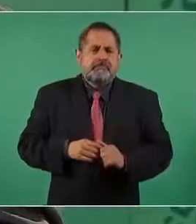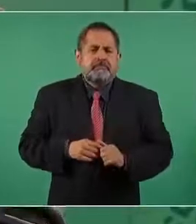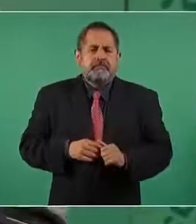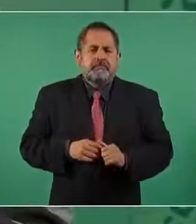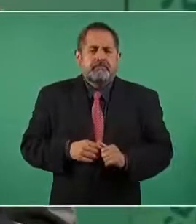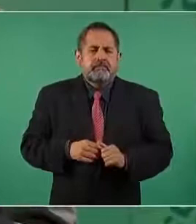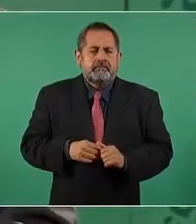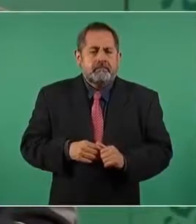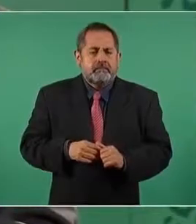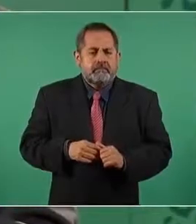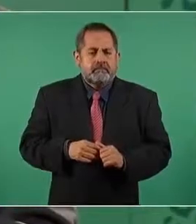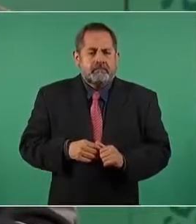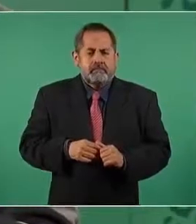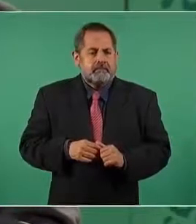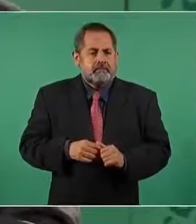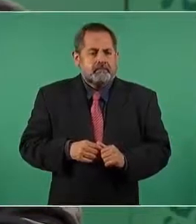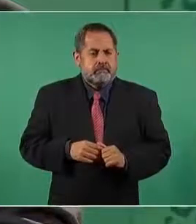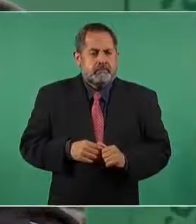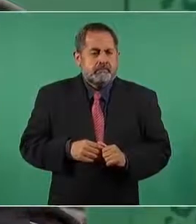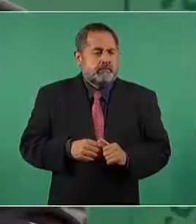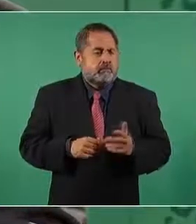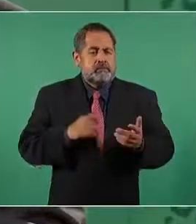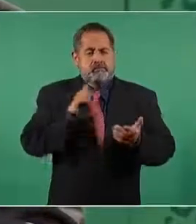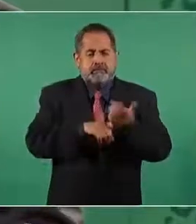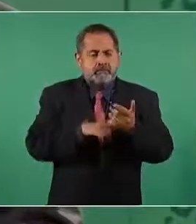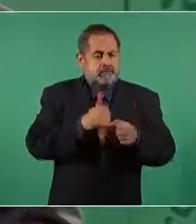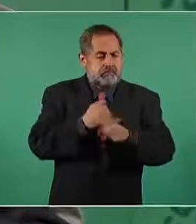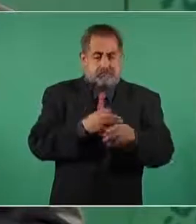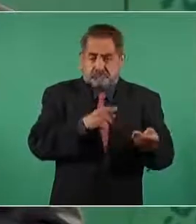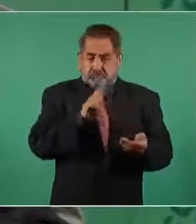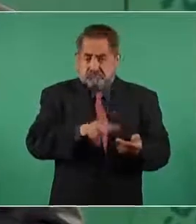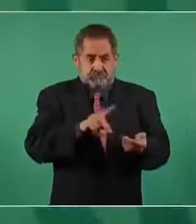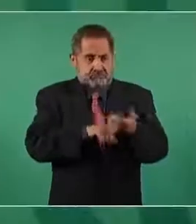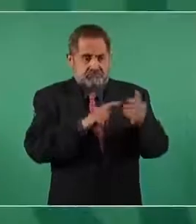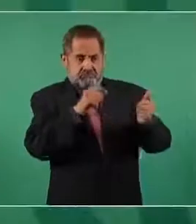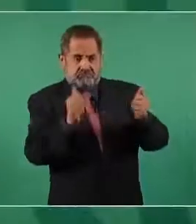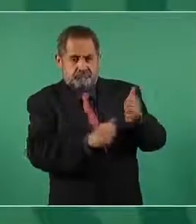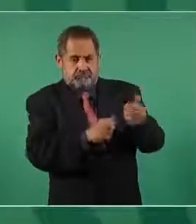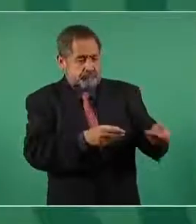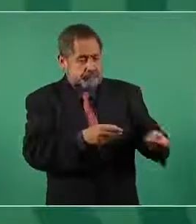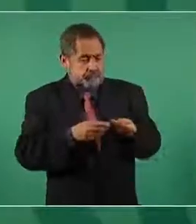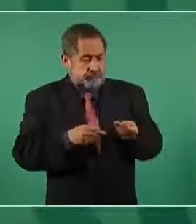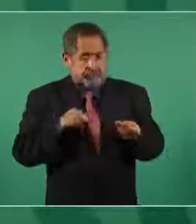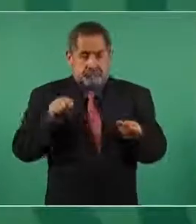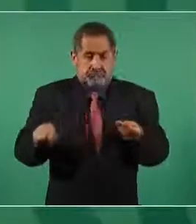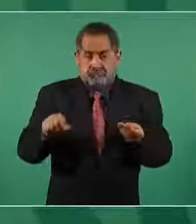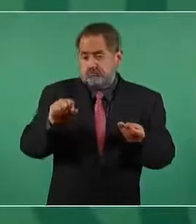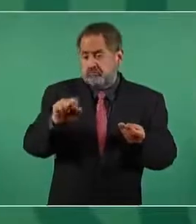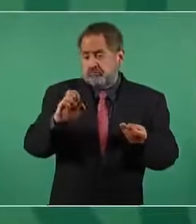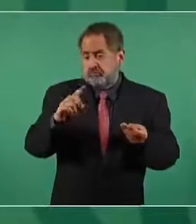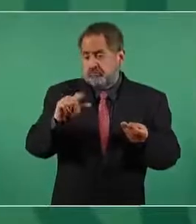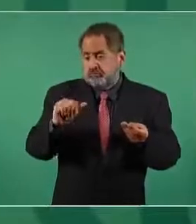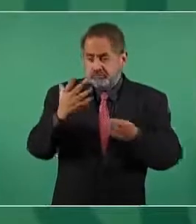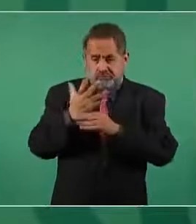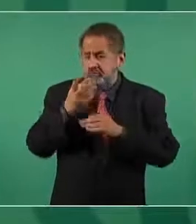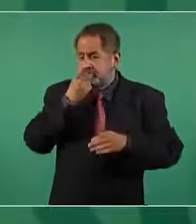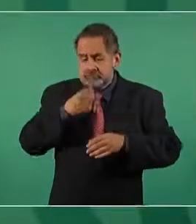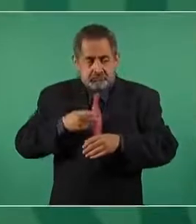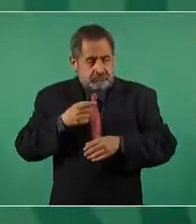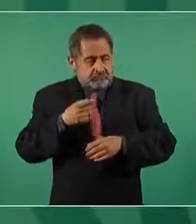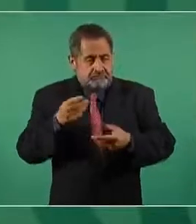y que pues era una información de la Secretaría de la Defensa.